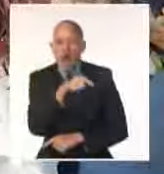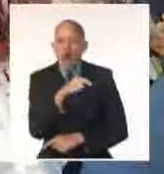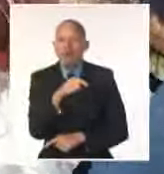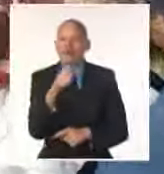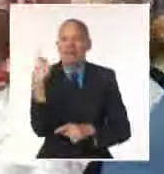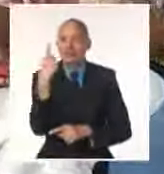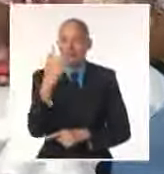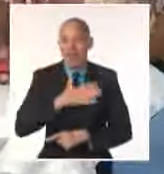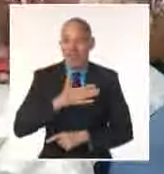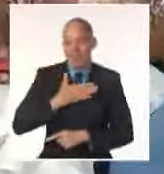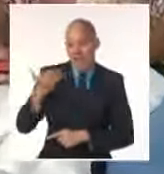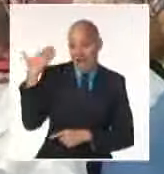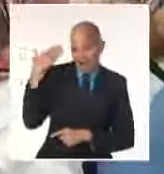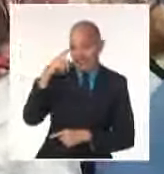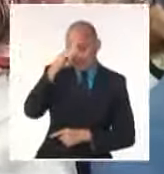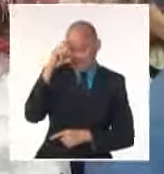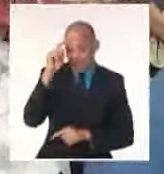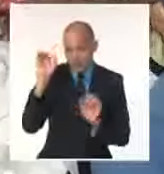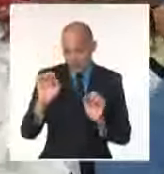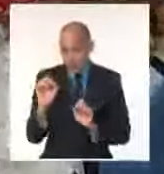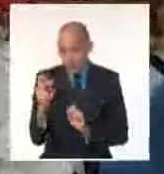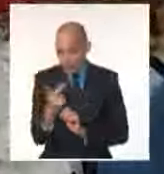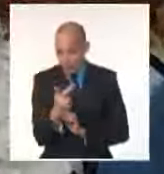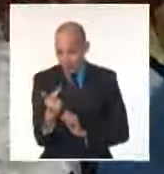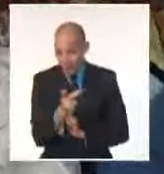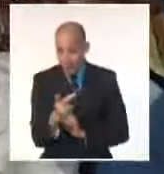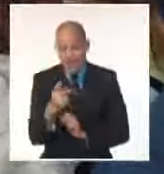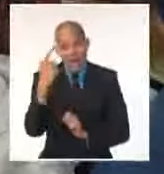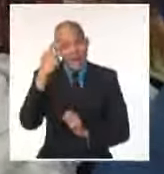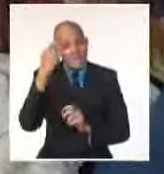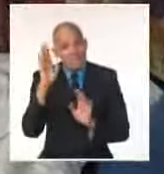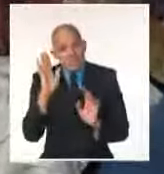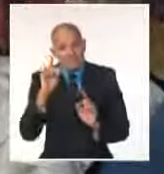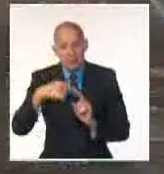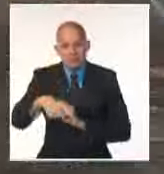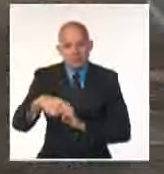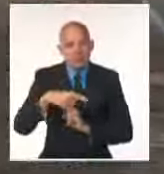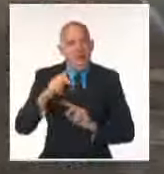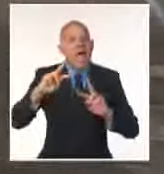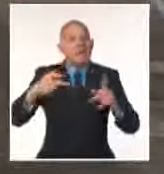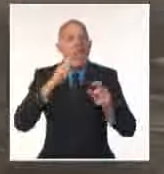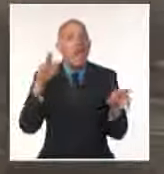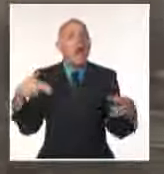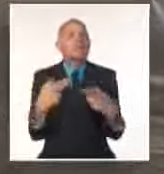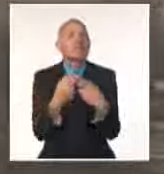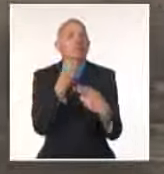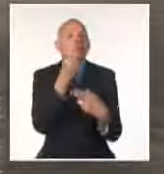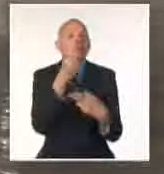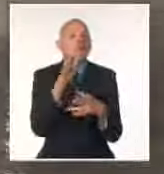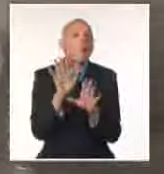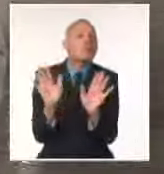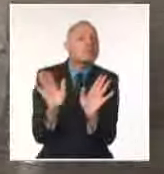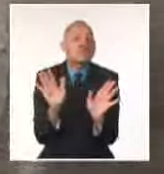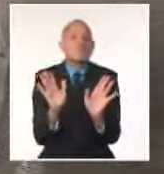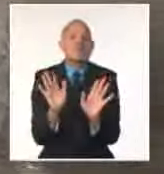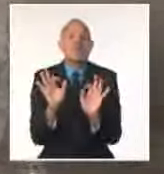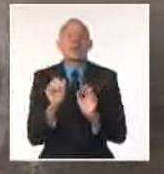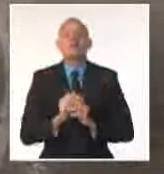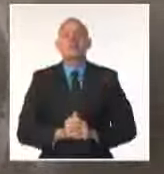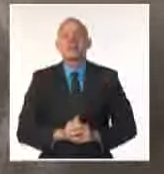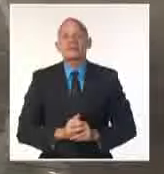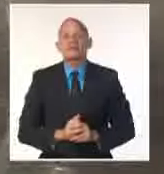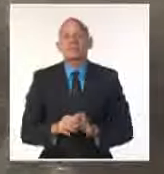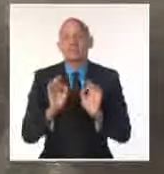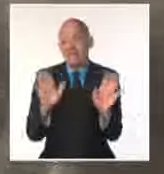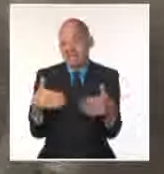Griñán, también de Santi Spiritus, por lo que se espera una interesante revancha quizás en la final entre Salfrán y Claro. Al